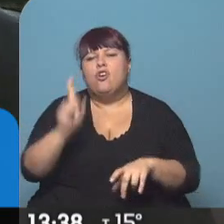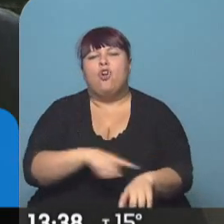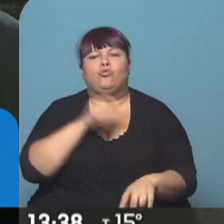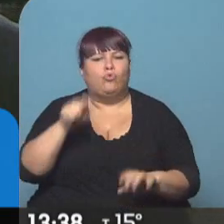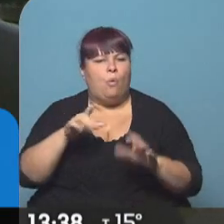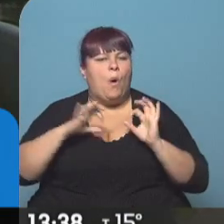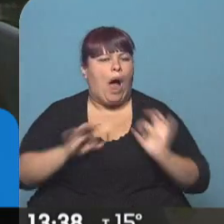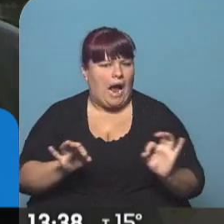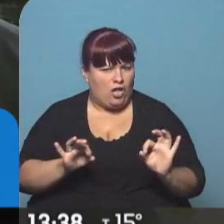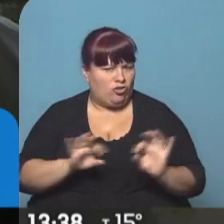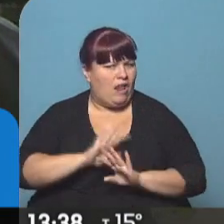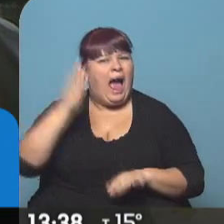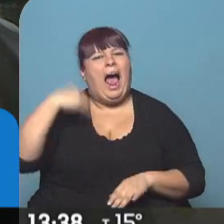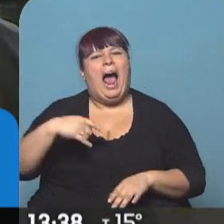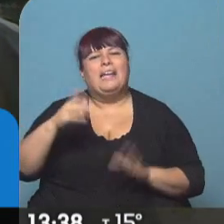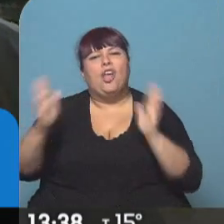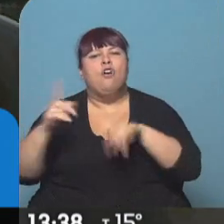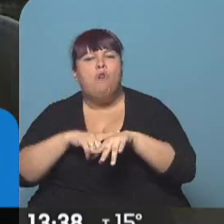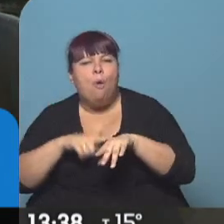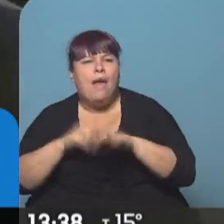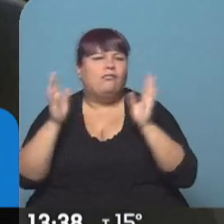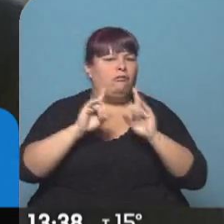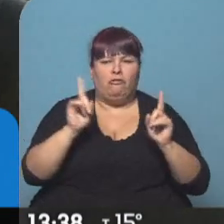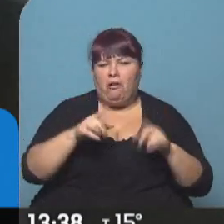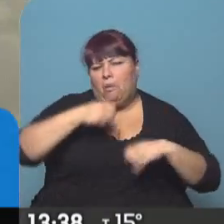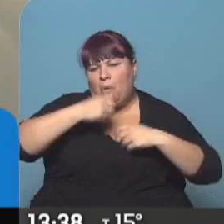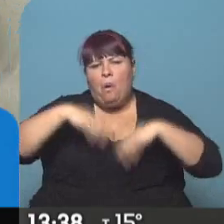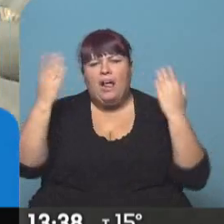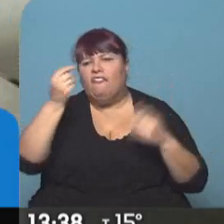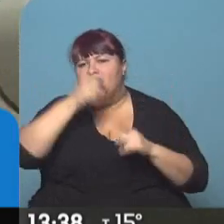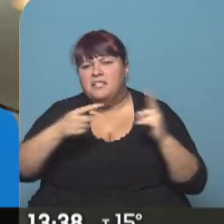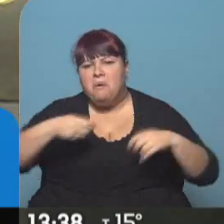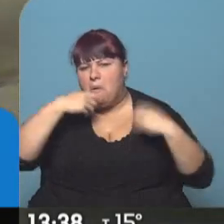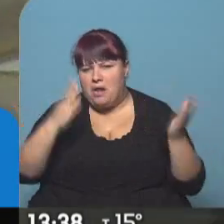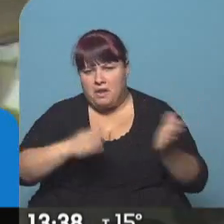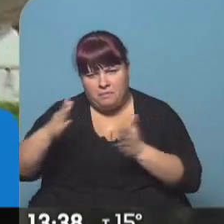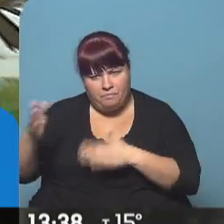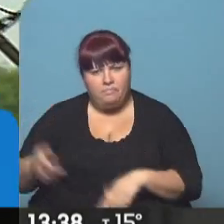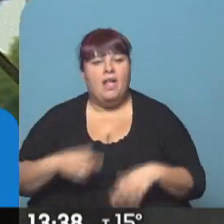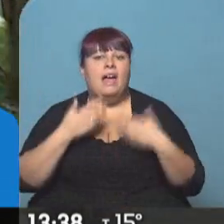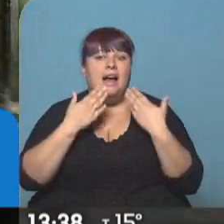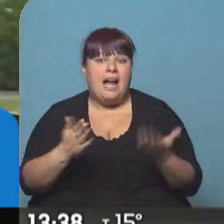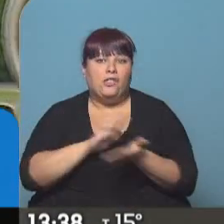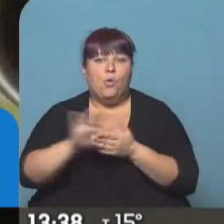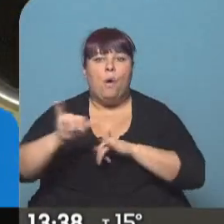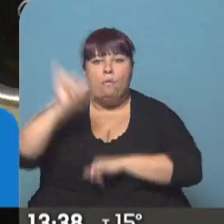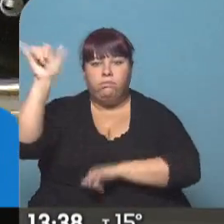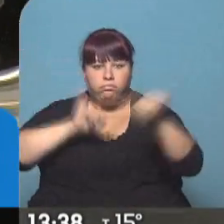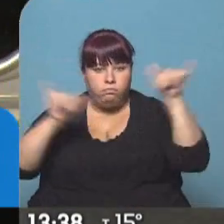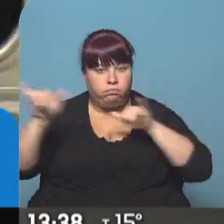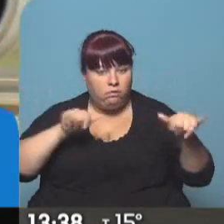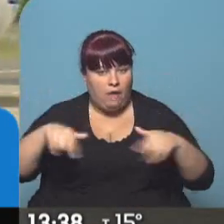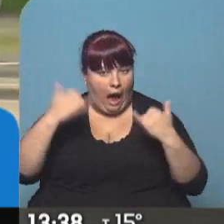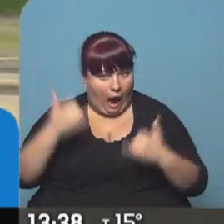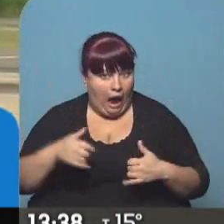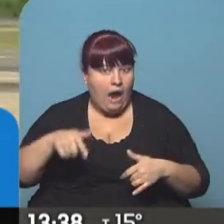vacacional cambio ya no es una época en el año se toma vacaciones sino en distintas épocas ayudado por la nueva conectividad aérea